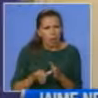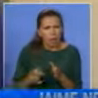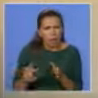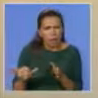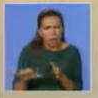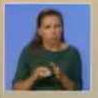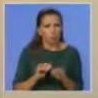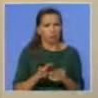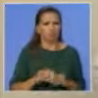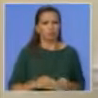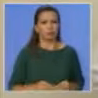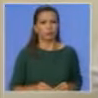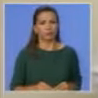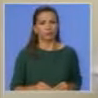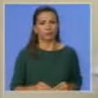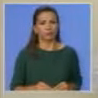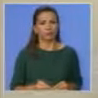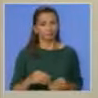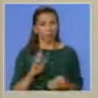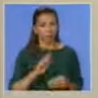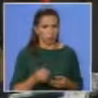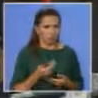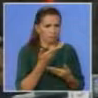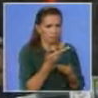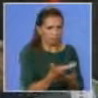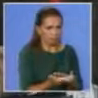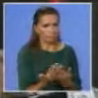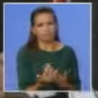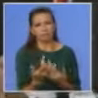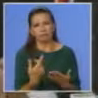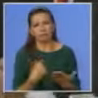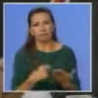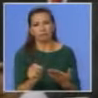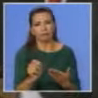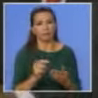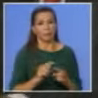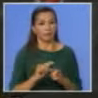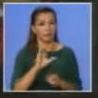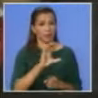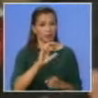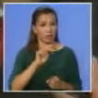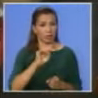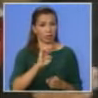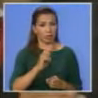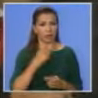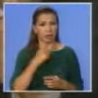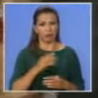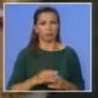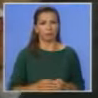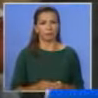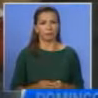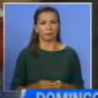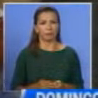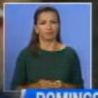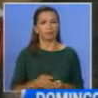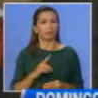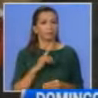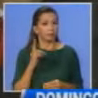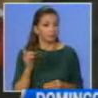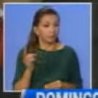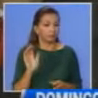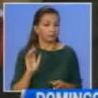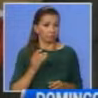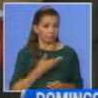el comercial este lunes y están a la espera de su aprobación. Quien ya se adelantó fue el titular del CNE. Señor alcalde, tiene el partir el 24 o